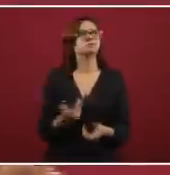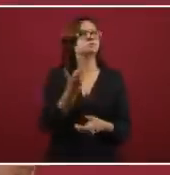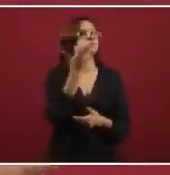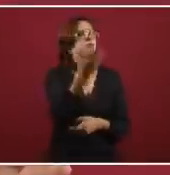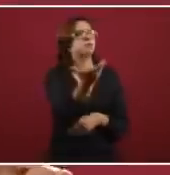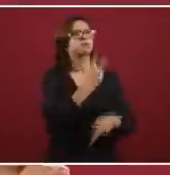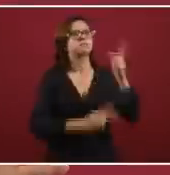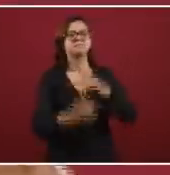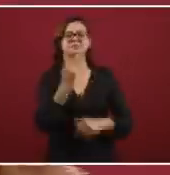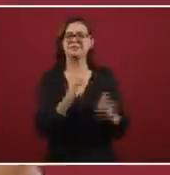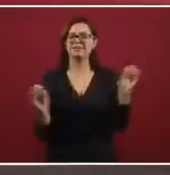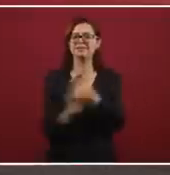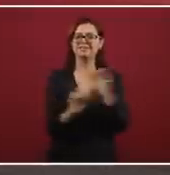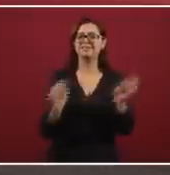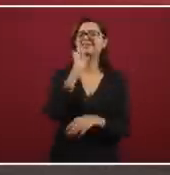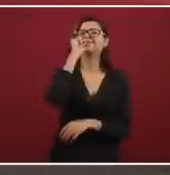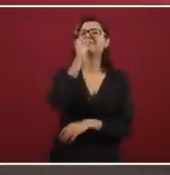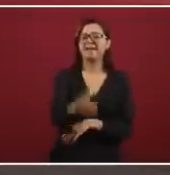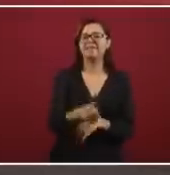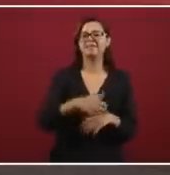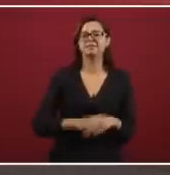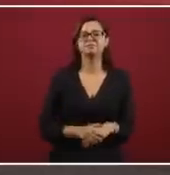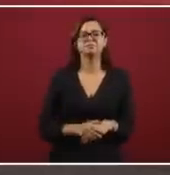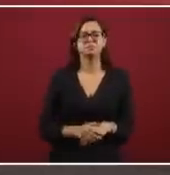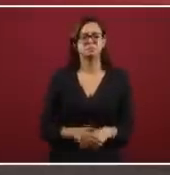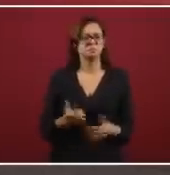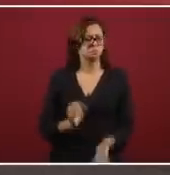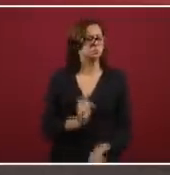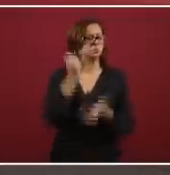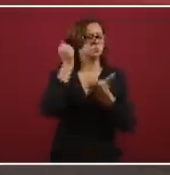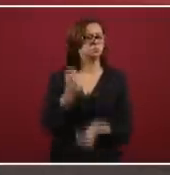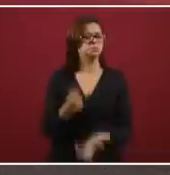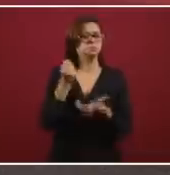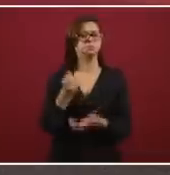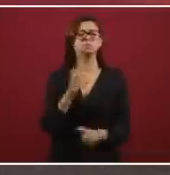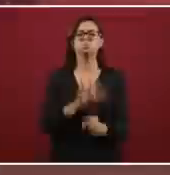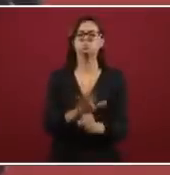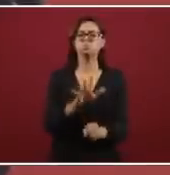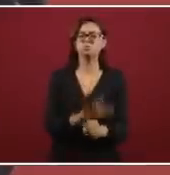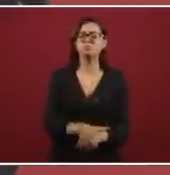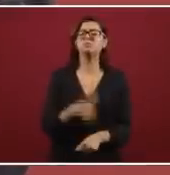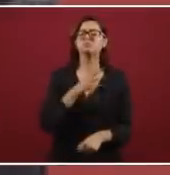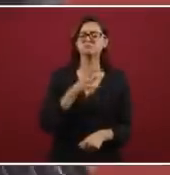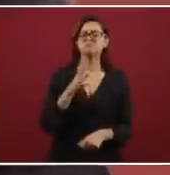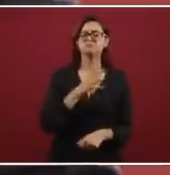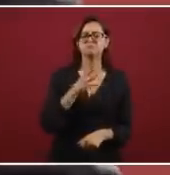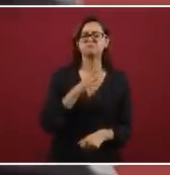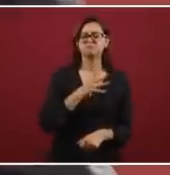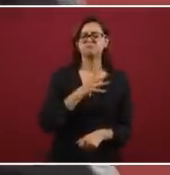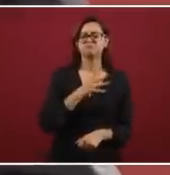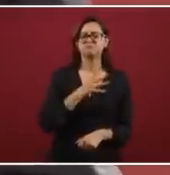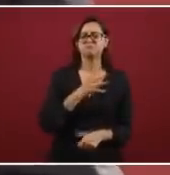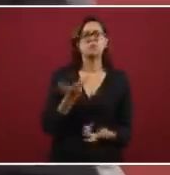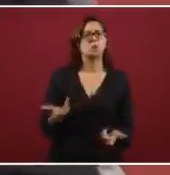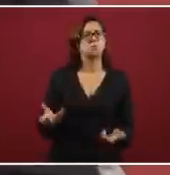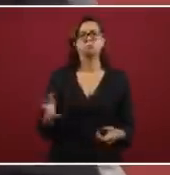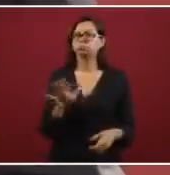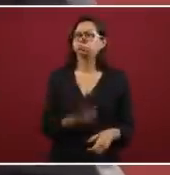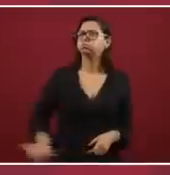país y tenemos presupuesto y hay